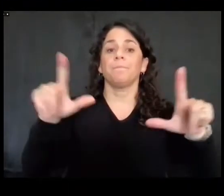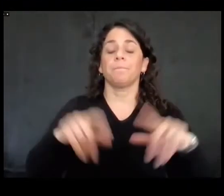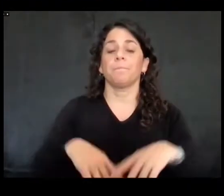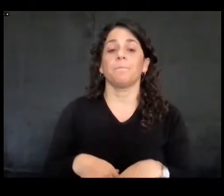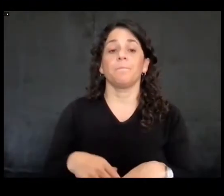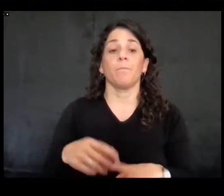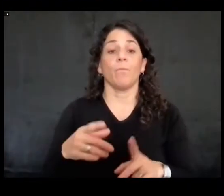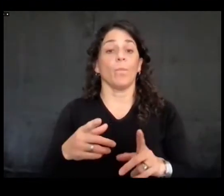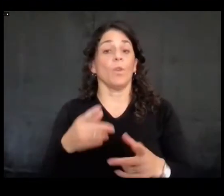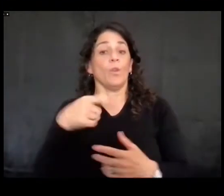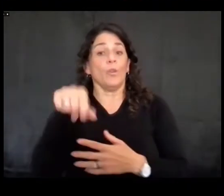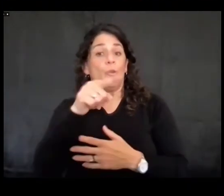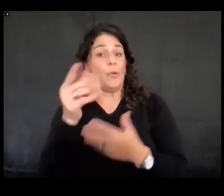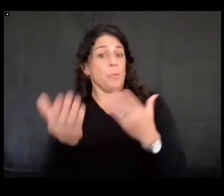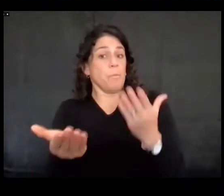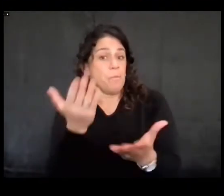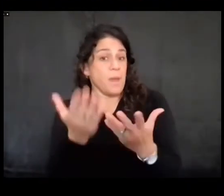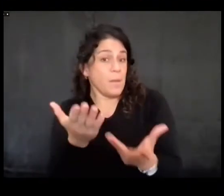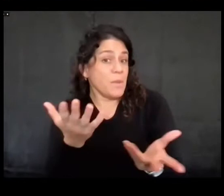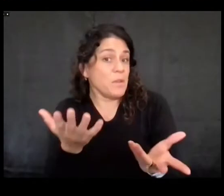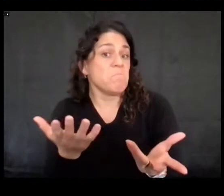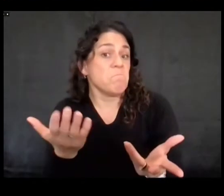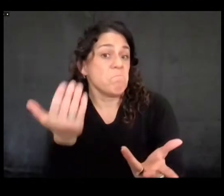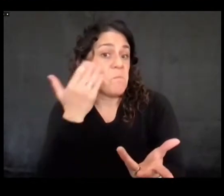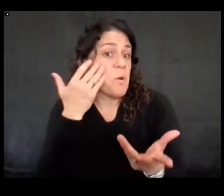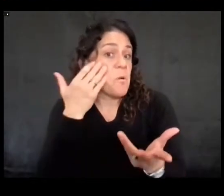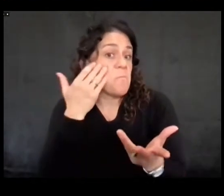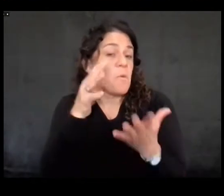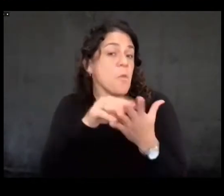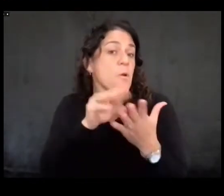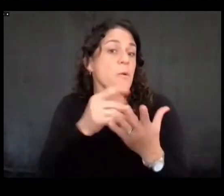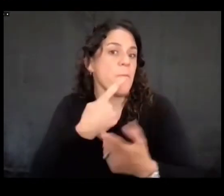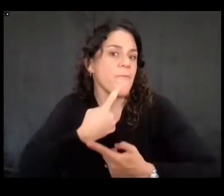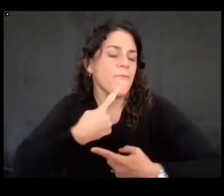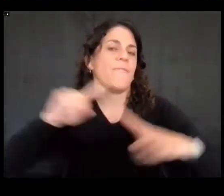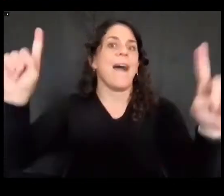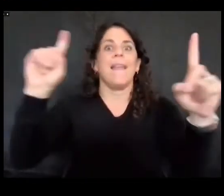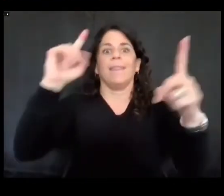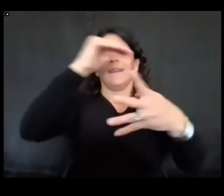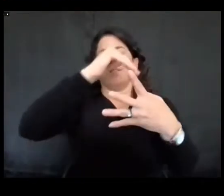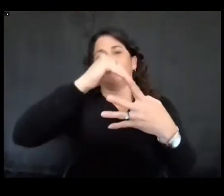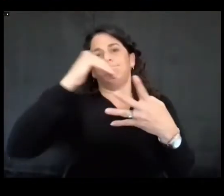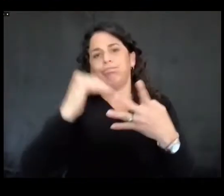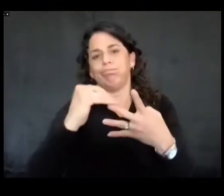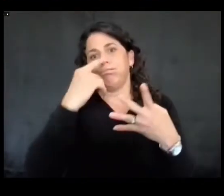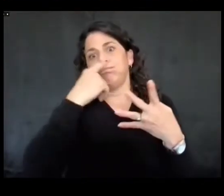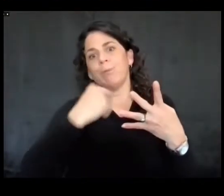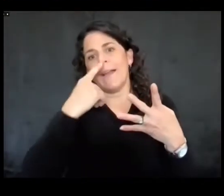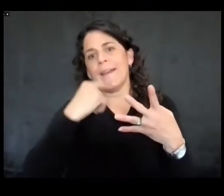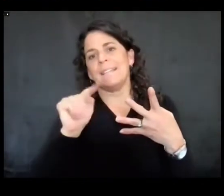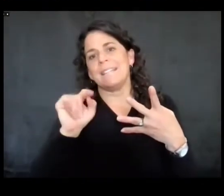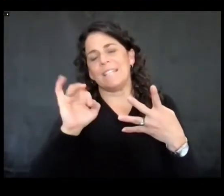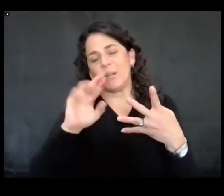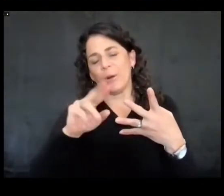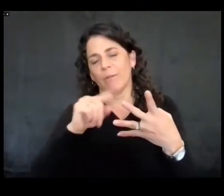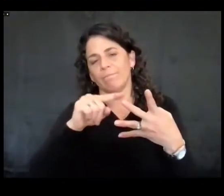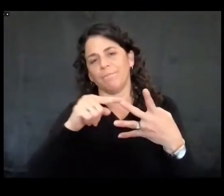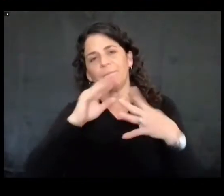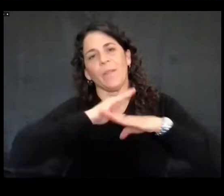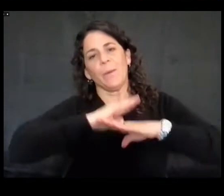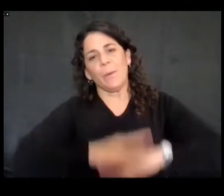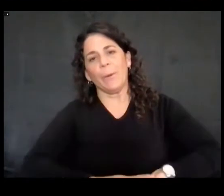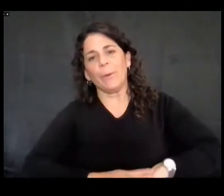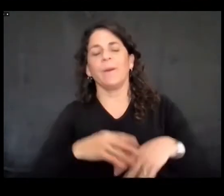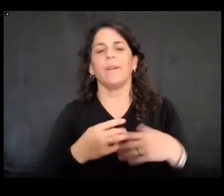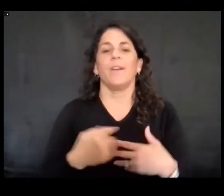como ustedes ya escucharon estamos finalmente en el color rojo y